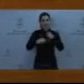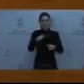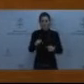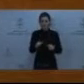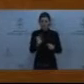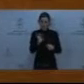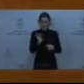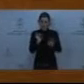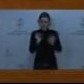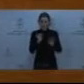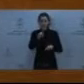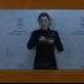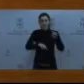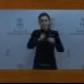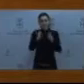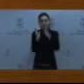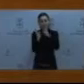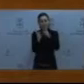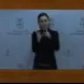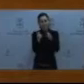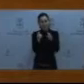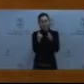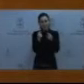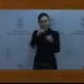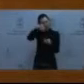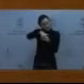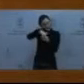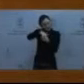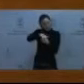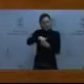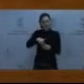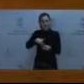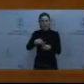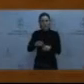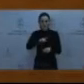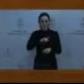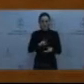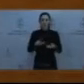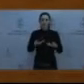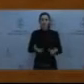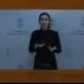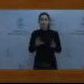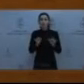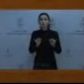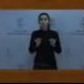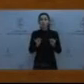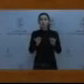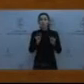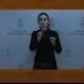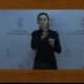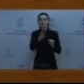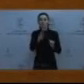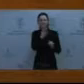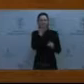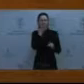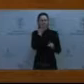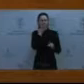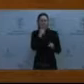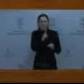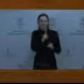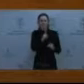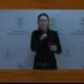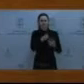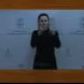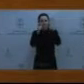las bolsas de votos. Lo que sucede es que nosotros, el Grupo Parlamentario Popular, no tenemos ni ese deseo de enfrentamiento, ni